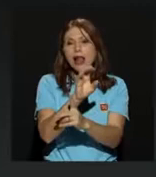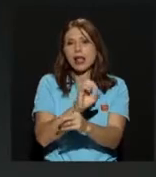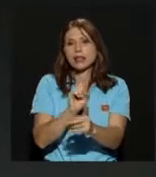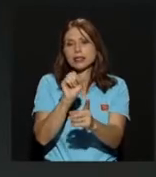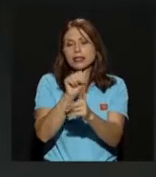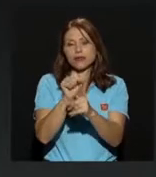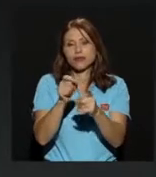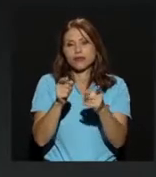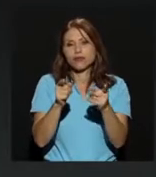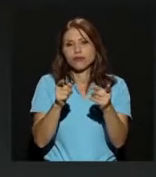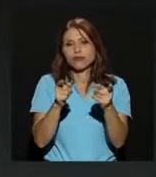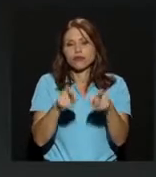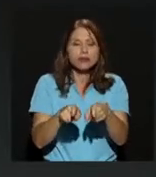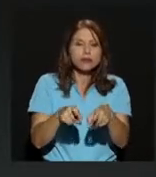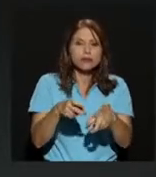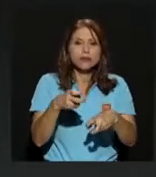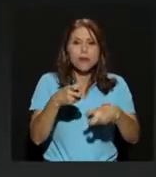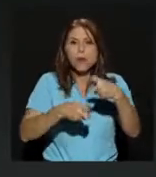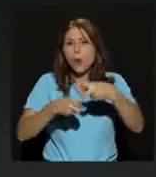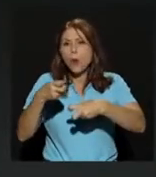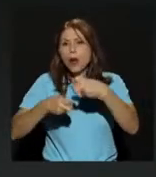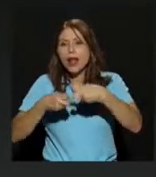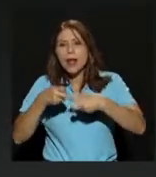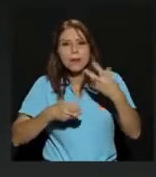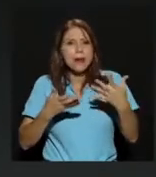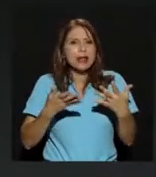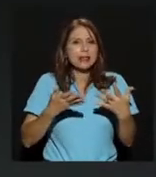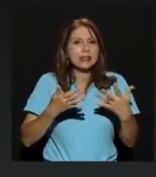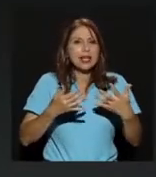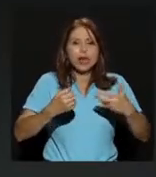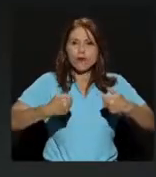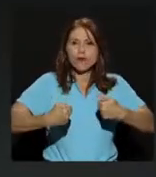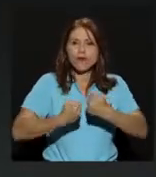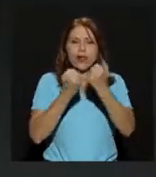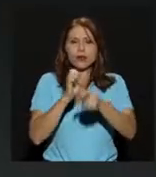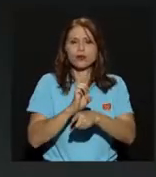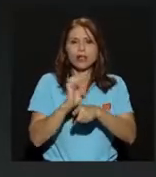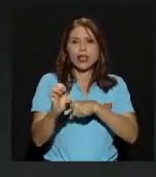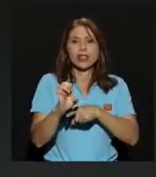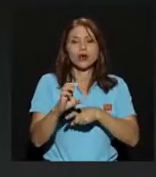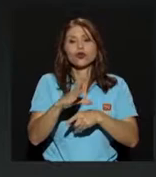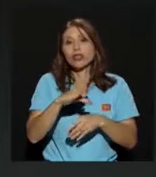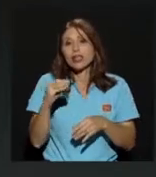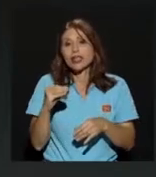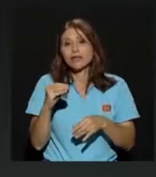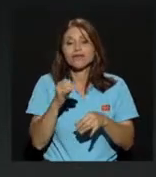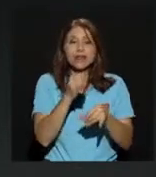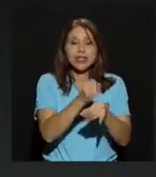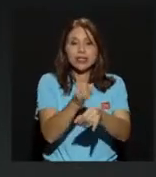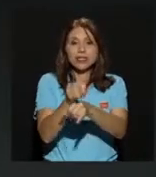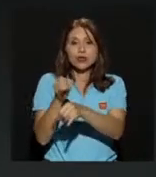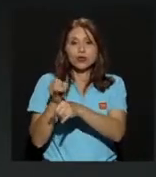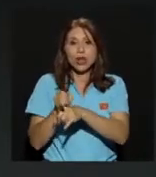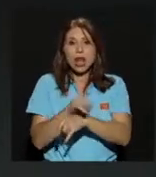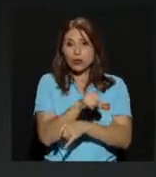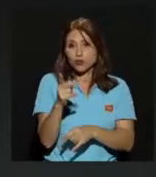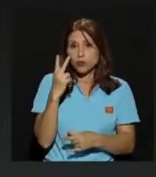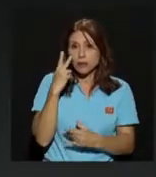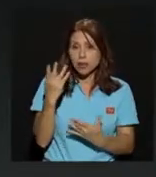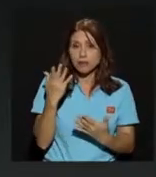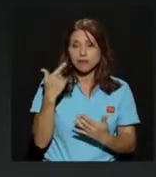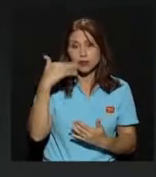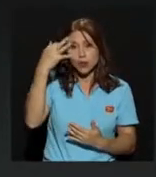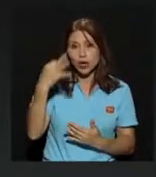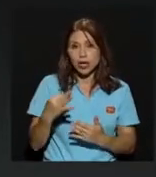los problemas de los retos éticos y de la institucionalidad que como ven yo creo que la